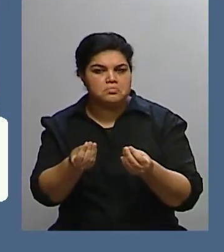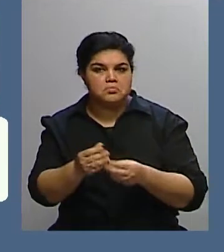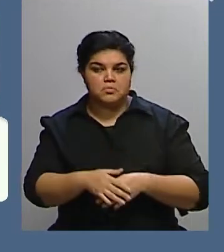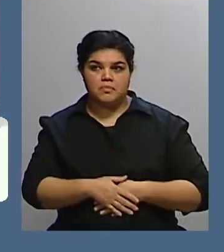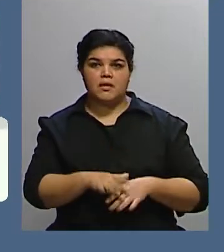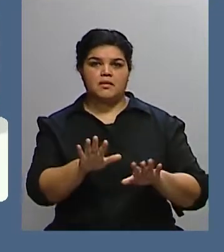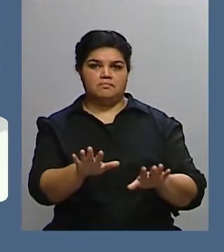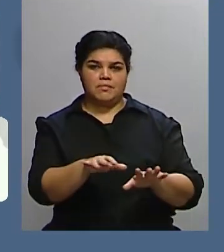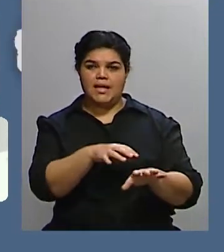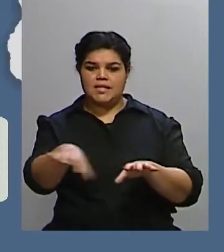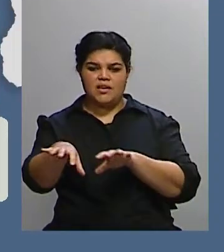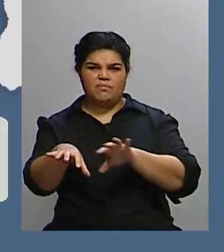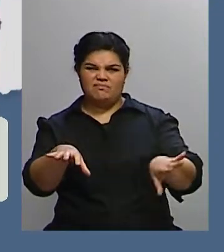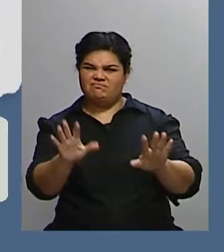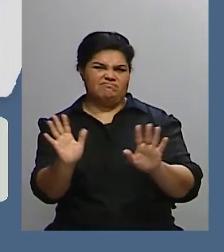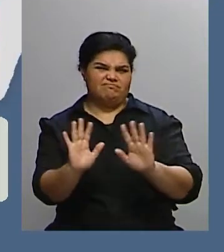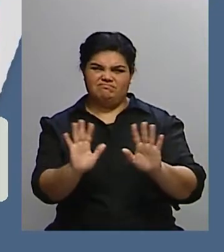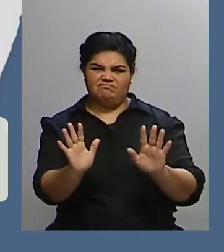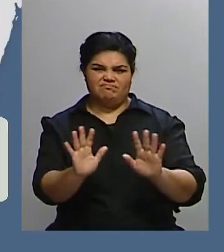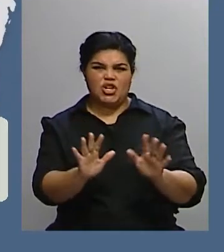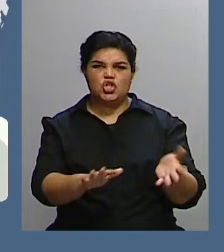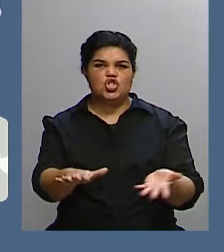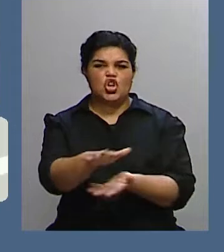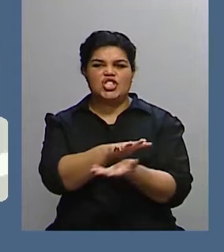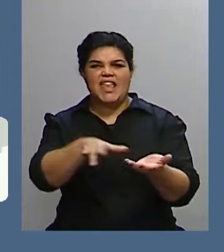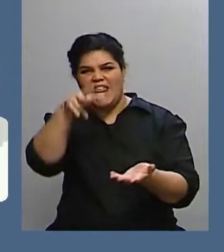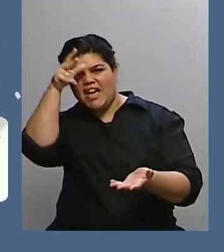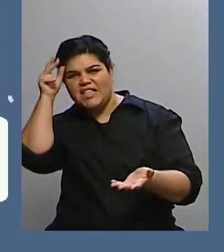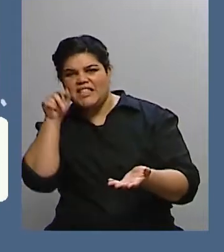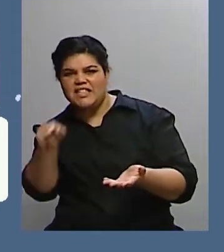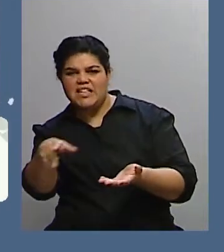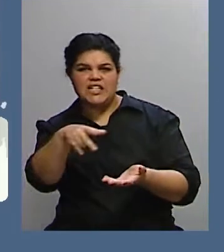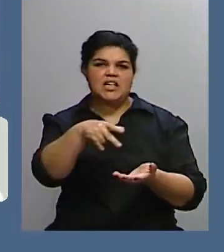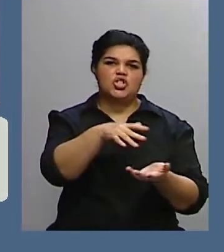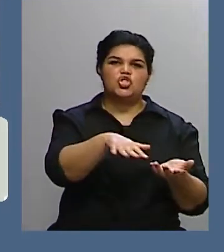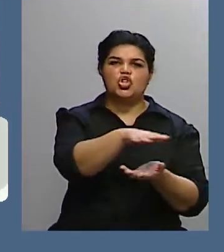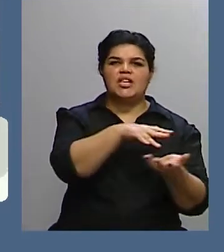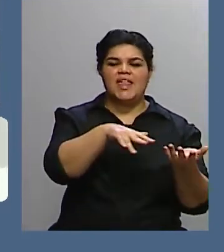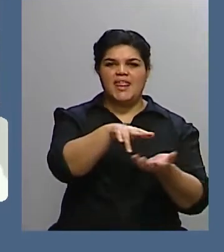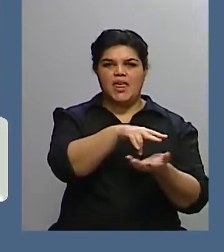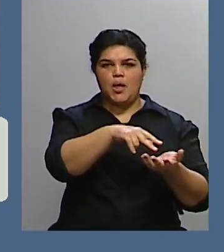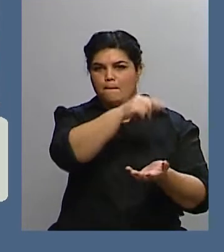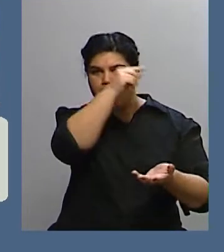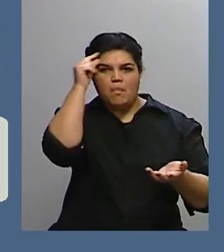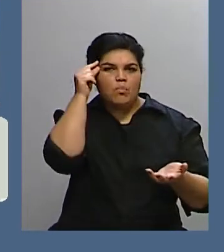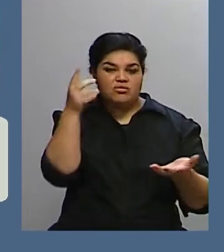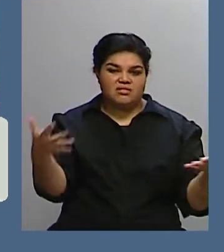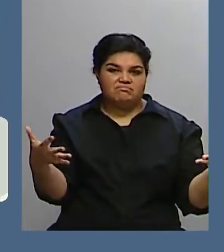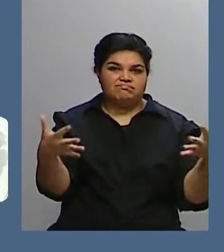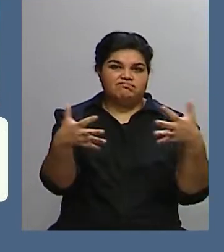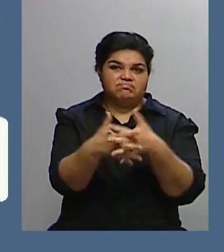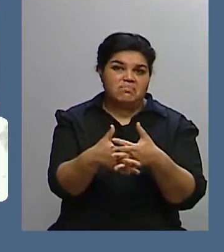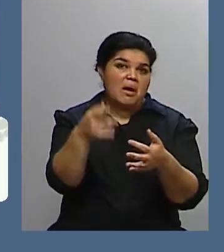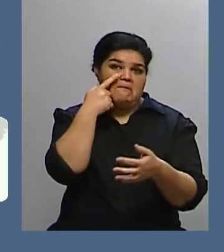esa separación. La sociedad chilena y la mapuche conviven. Lo que pasa es que